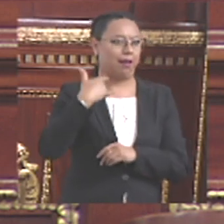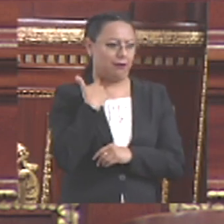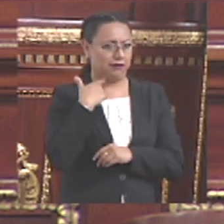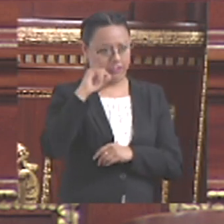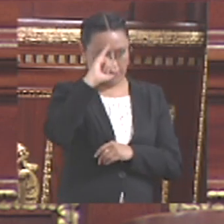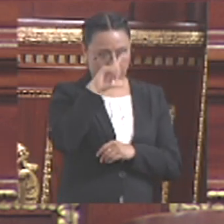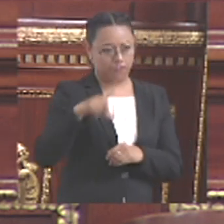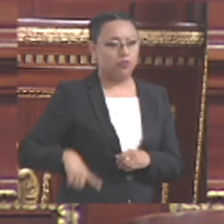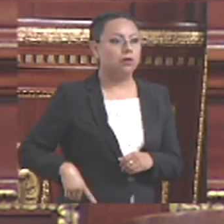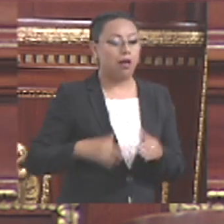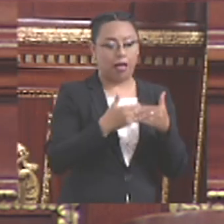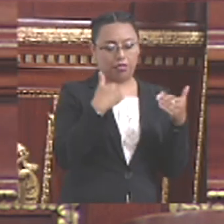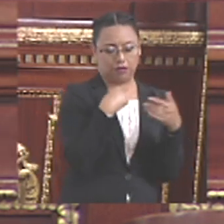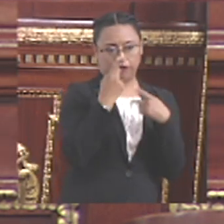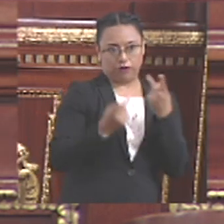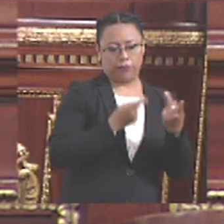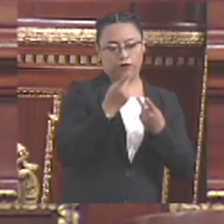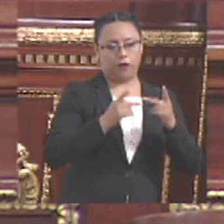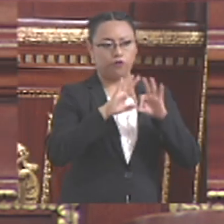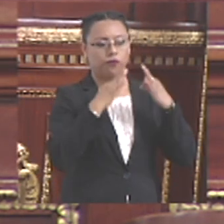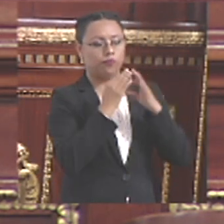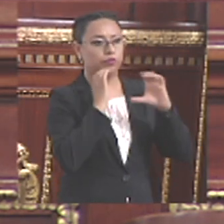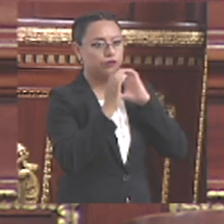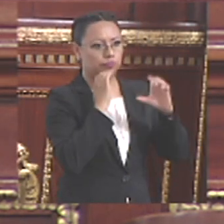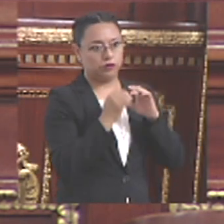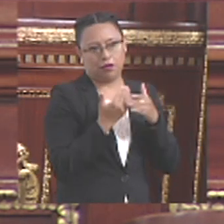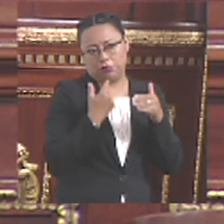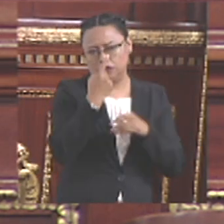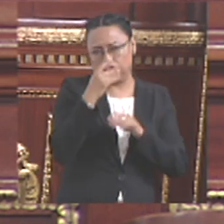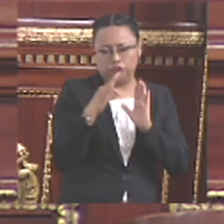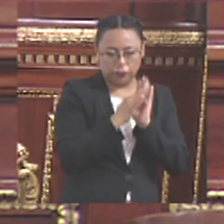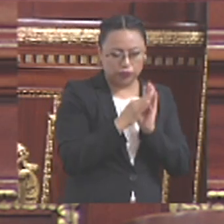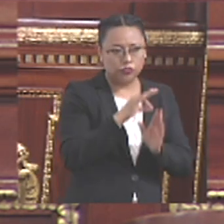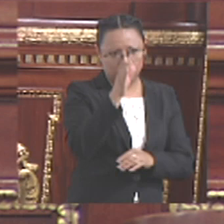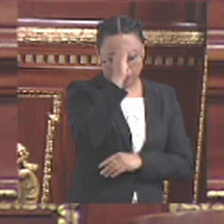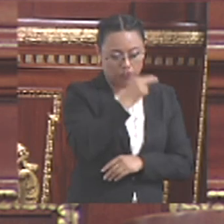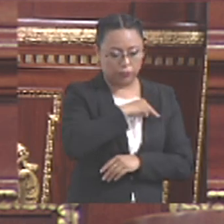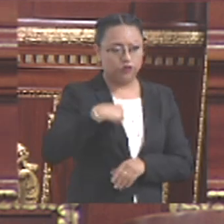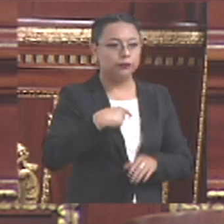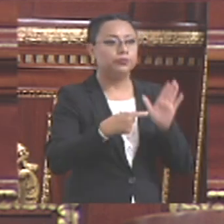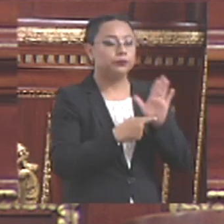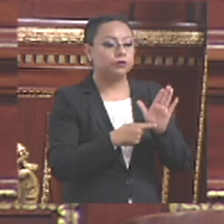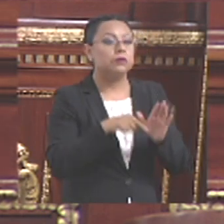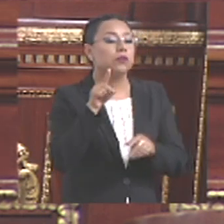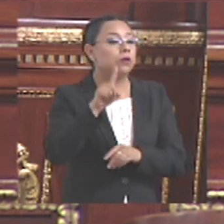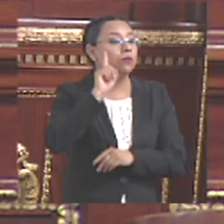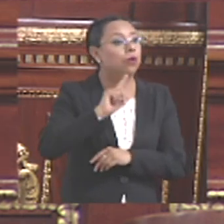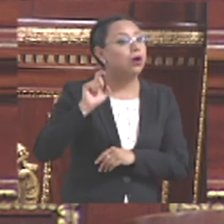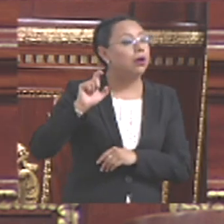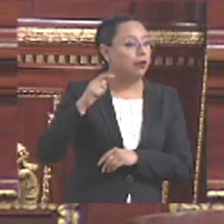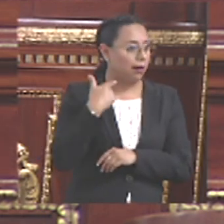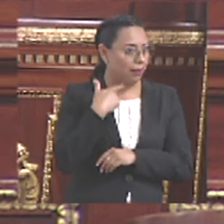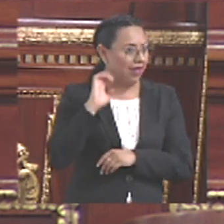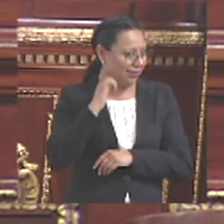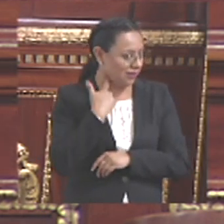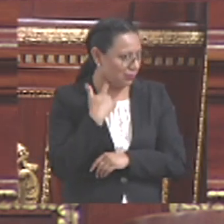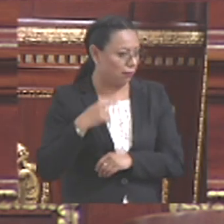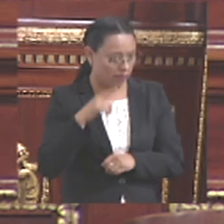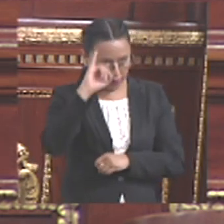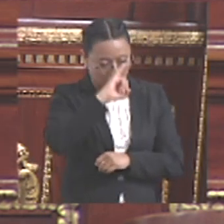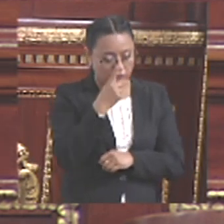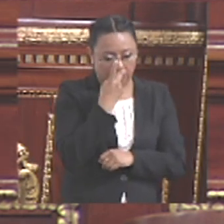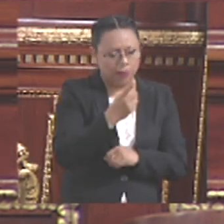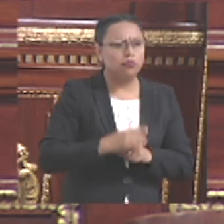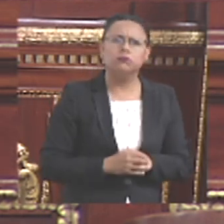medios de comunicación por un punto de acuerdo que presentamos, aseguró que había los recursos suficientes para terminar